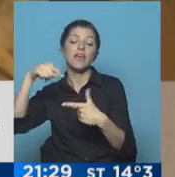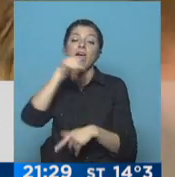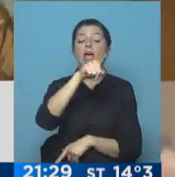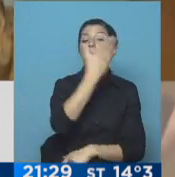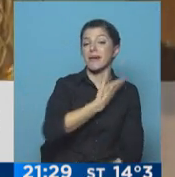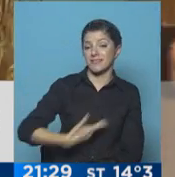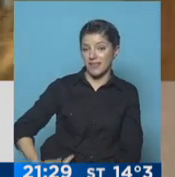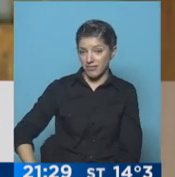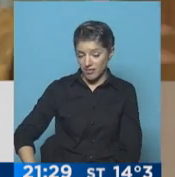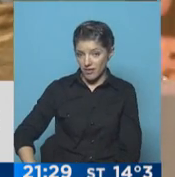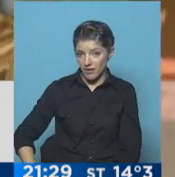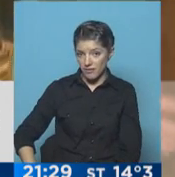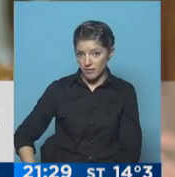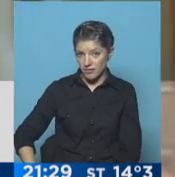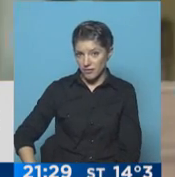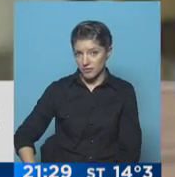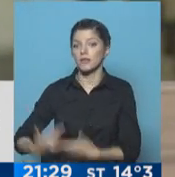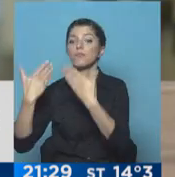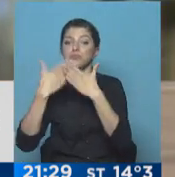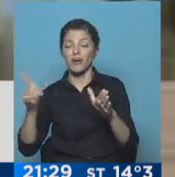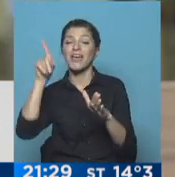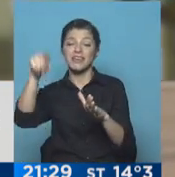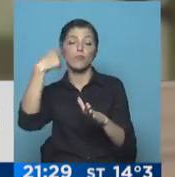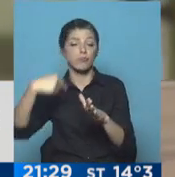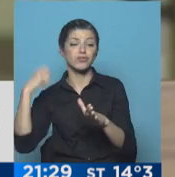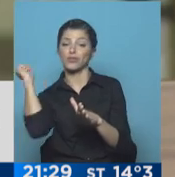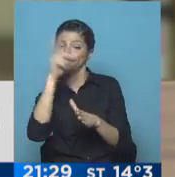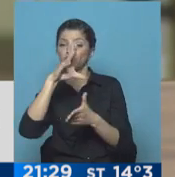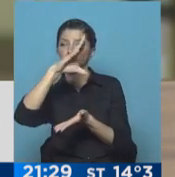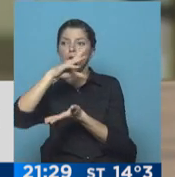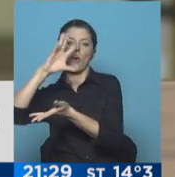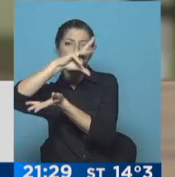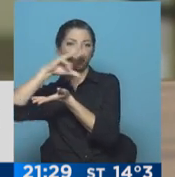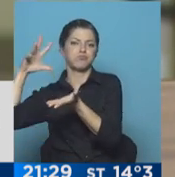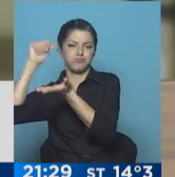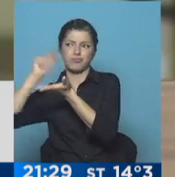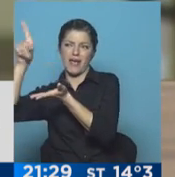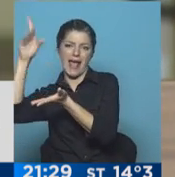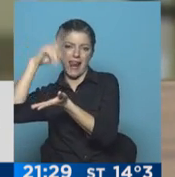presidente y se quedaban con patrimonio de los griegos.